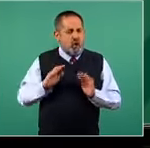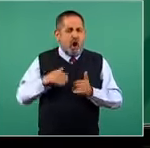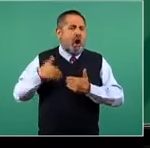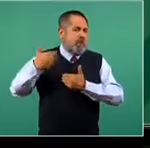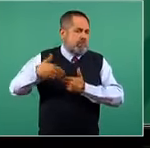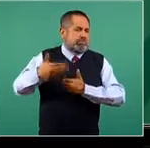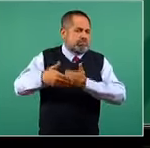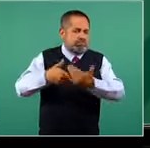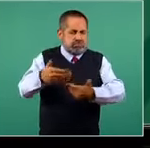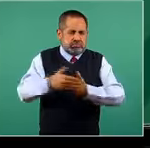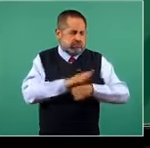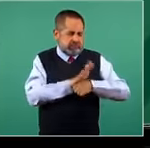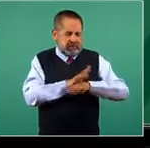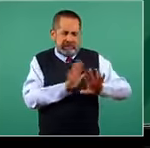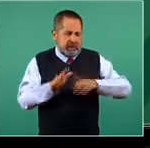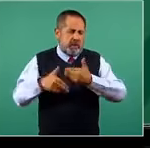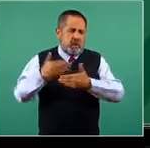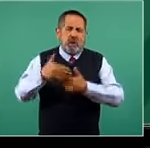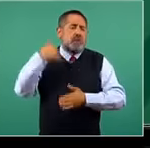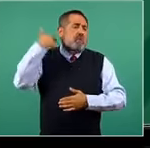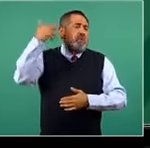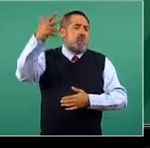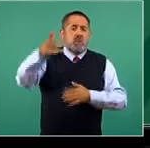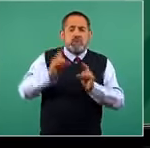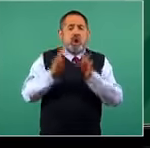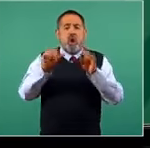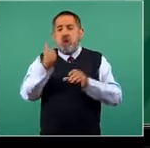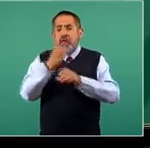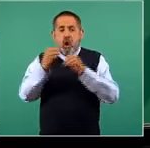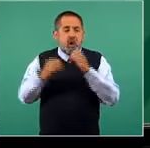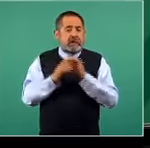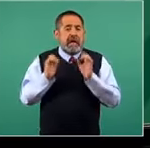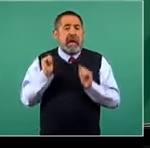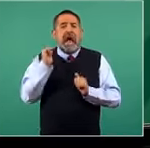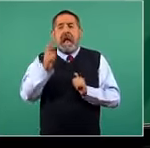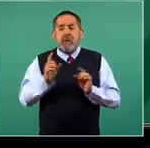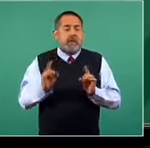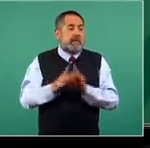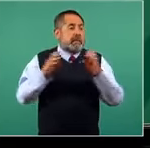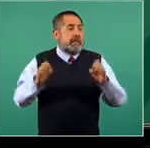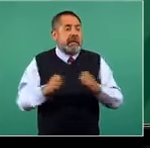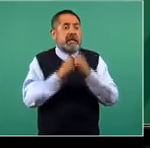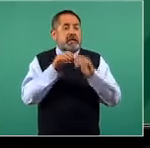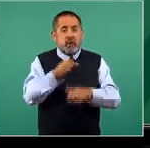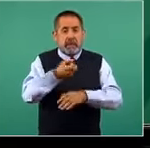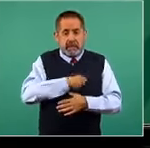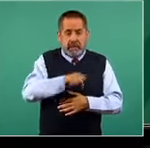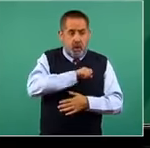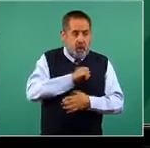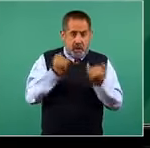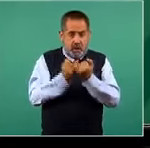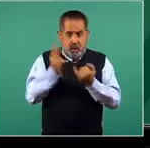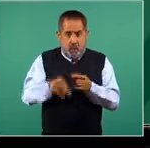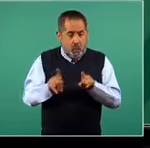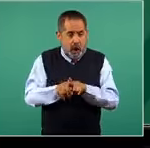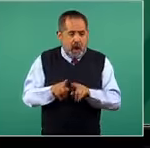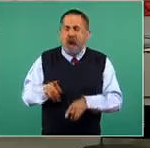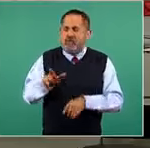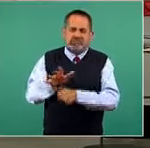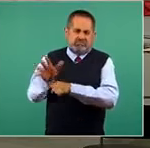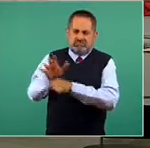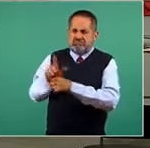pudiera continuar esta epidemia, sino en cualquier otro momento en donde la salud pudiera complicar el ejercicio de